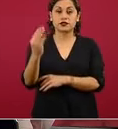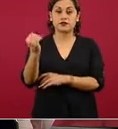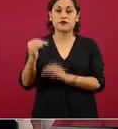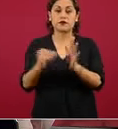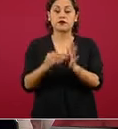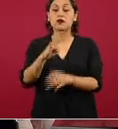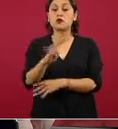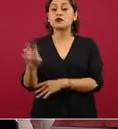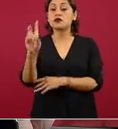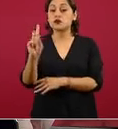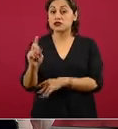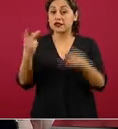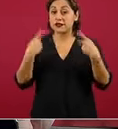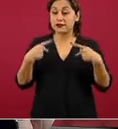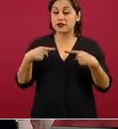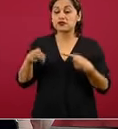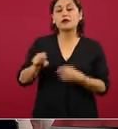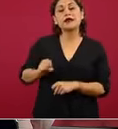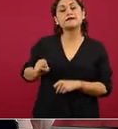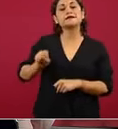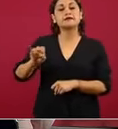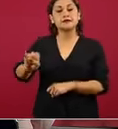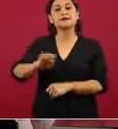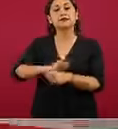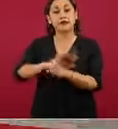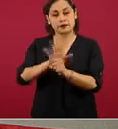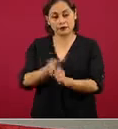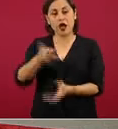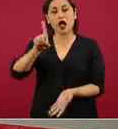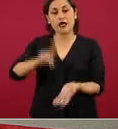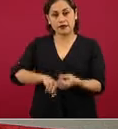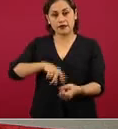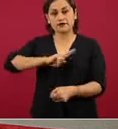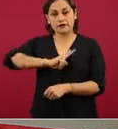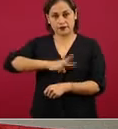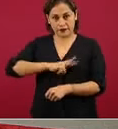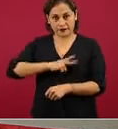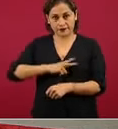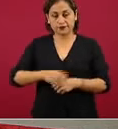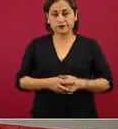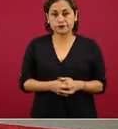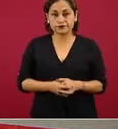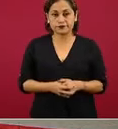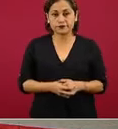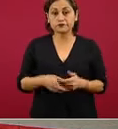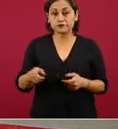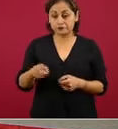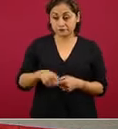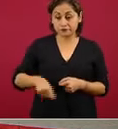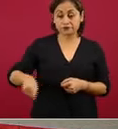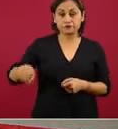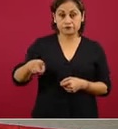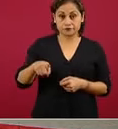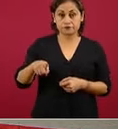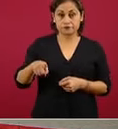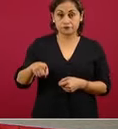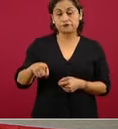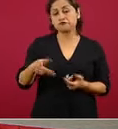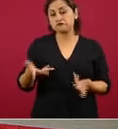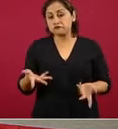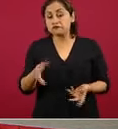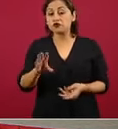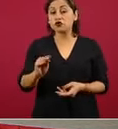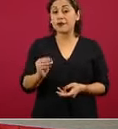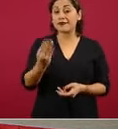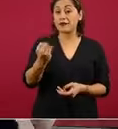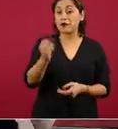1.389.430 individuos han sido confirmados con la presencia del virus SARS-CoV-2, la gran mayoría, el 99%